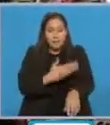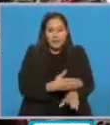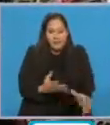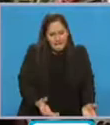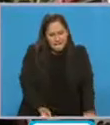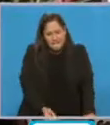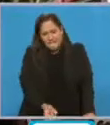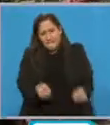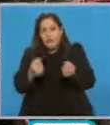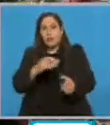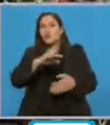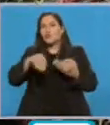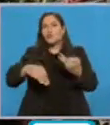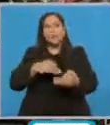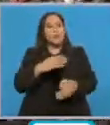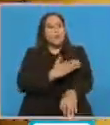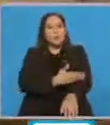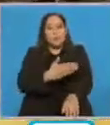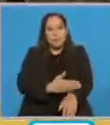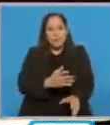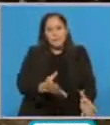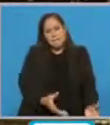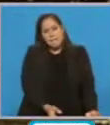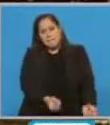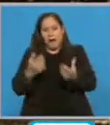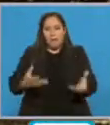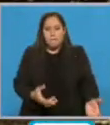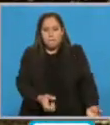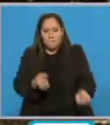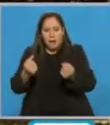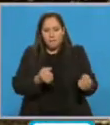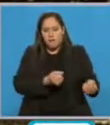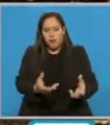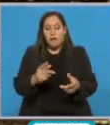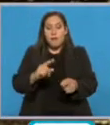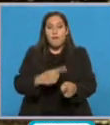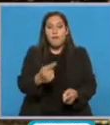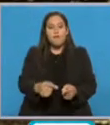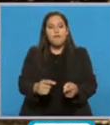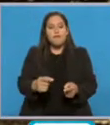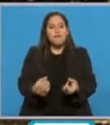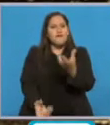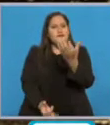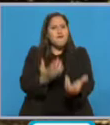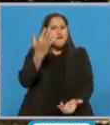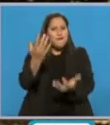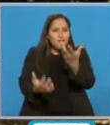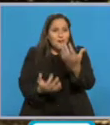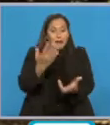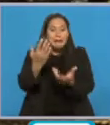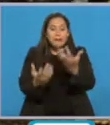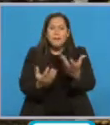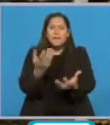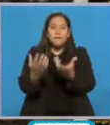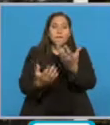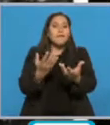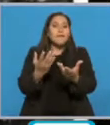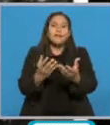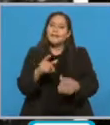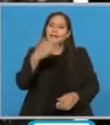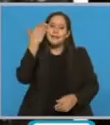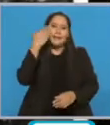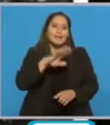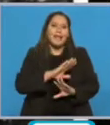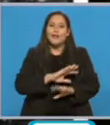estadio, el estadio era de madera, y las comienzan a levantar y a prenderles fuego, y cuando les prenden fuego, pues ya